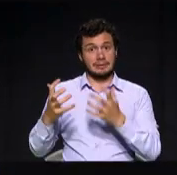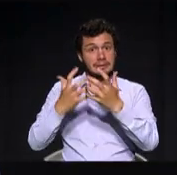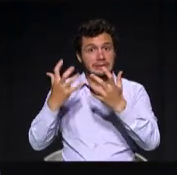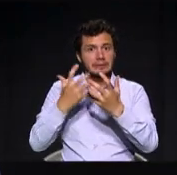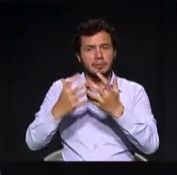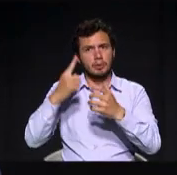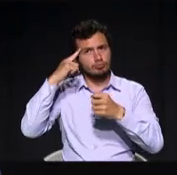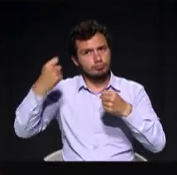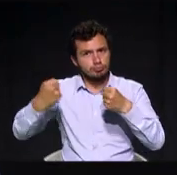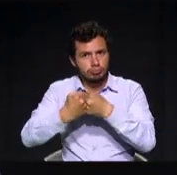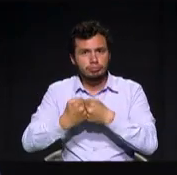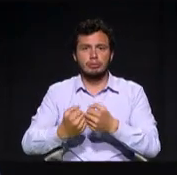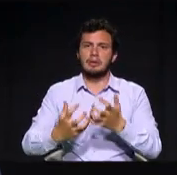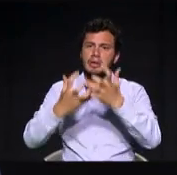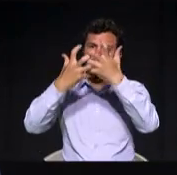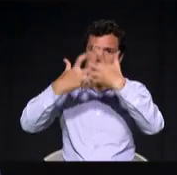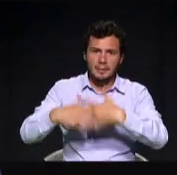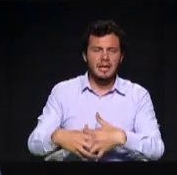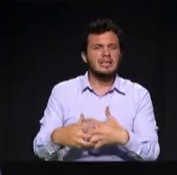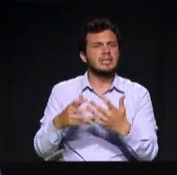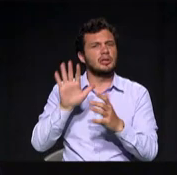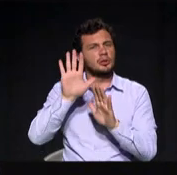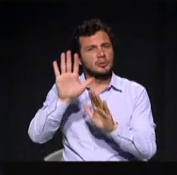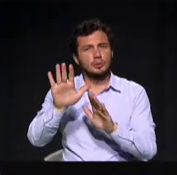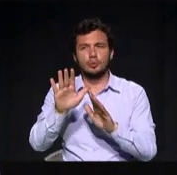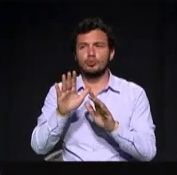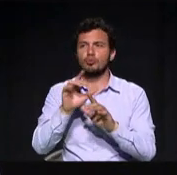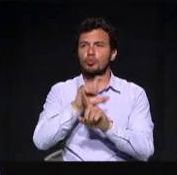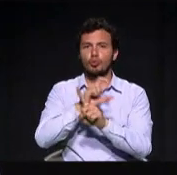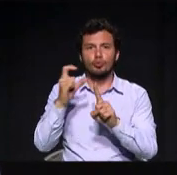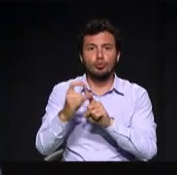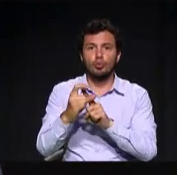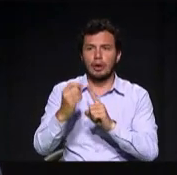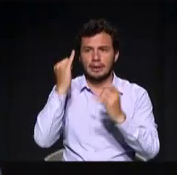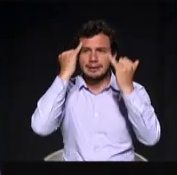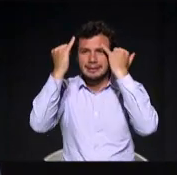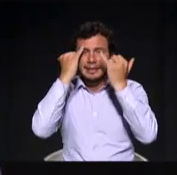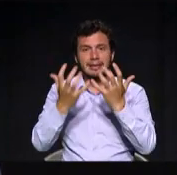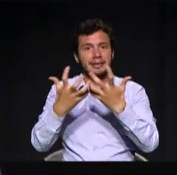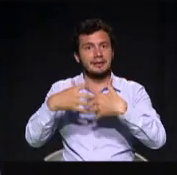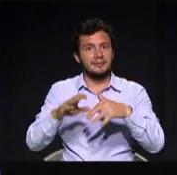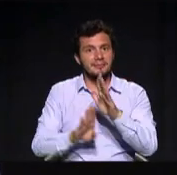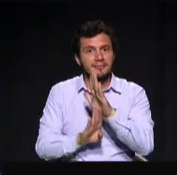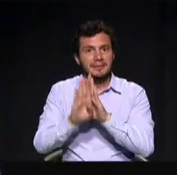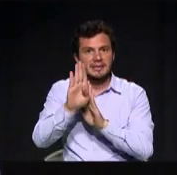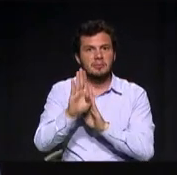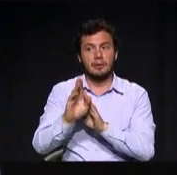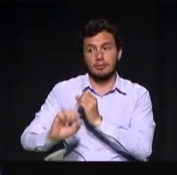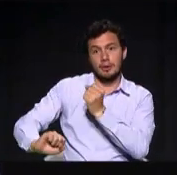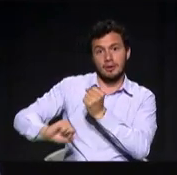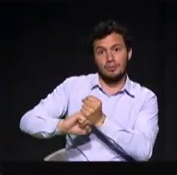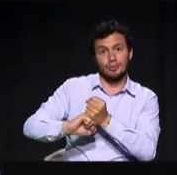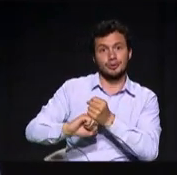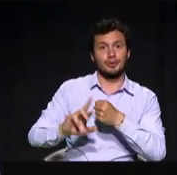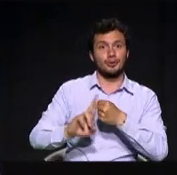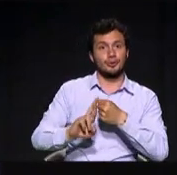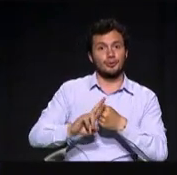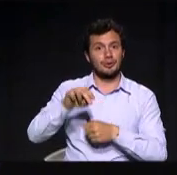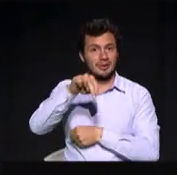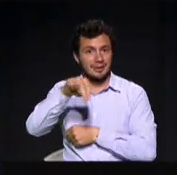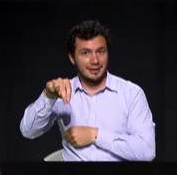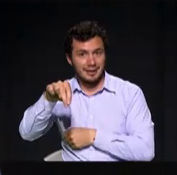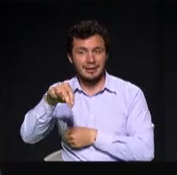empresas trayendo nuevamente la cultura de emprendimiento de la cultura y apoyándonos de ruta' n y apoyándonos en la tecnología